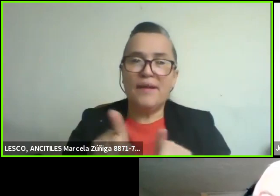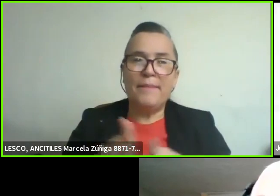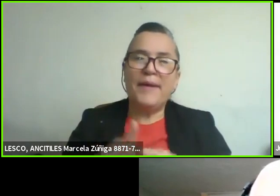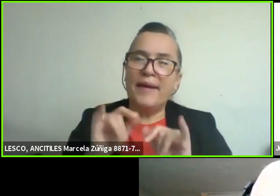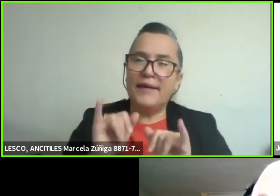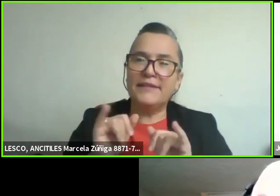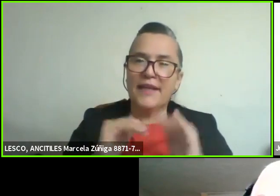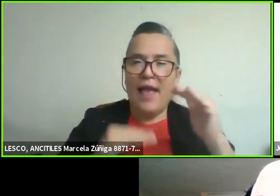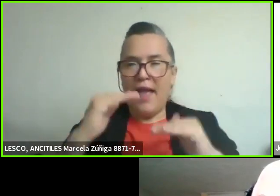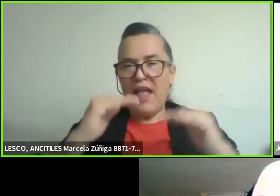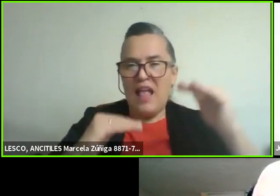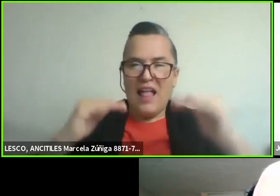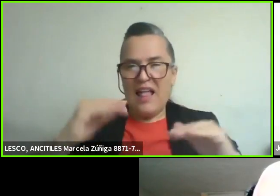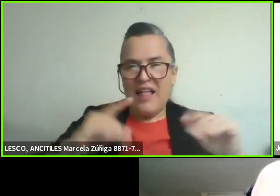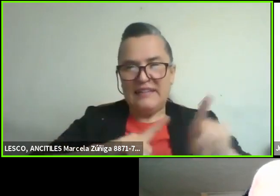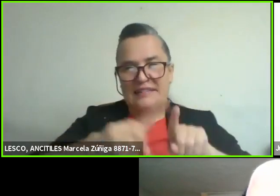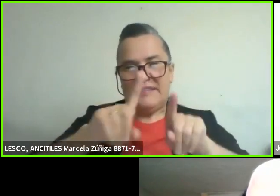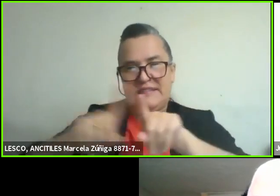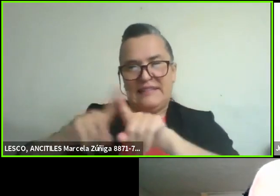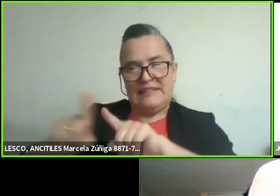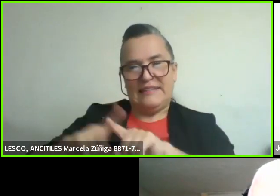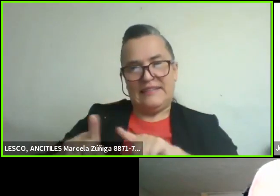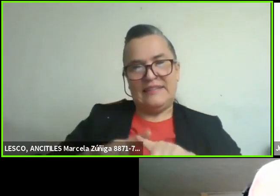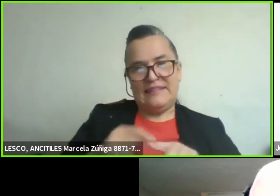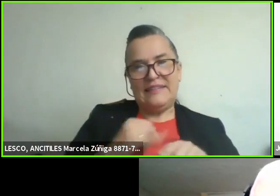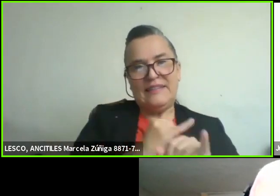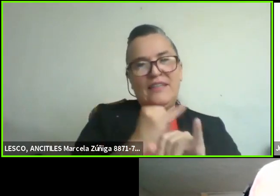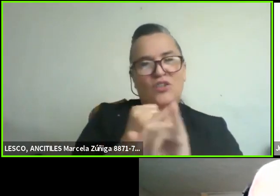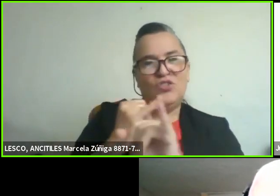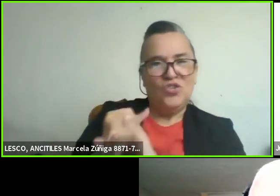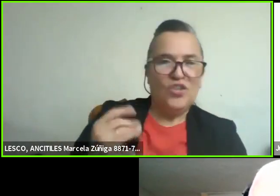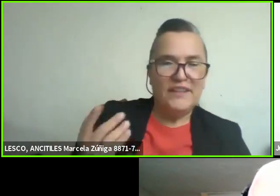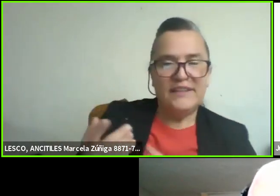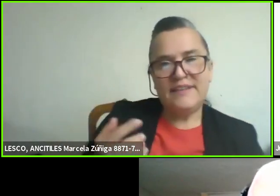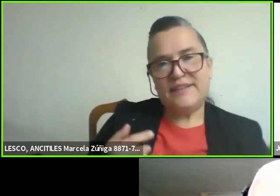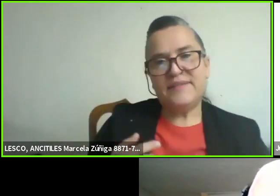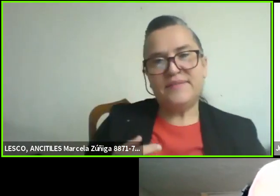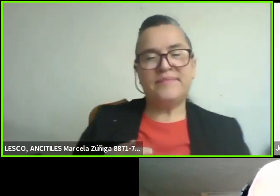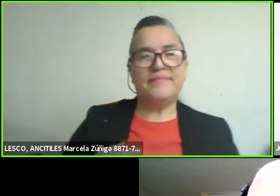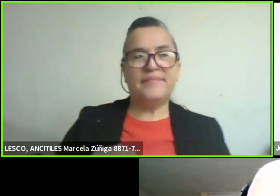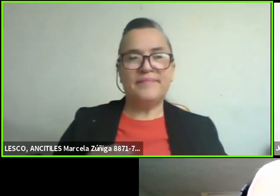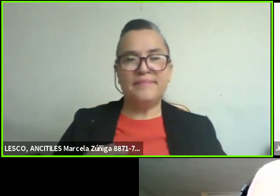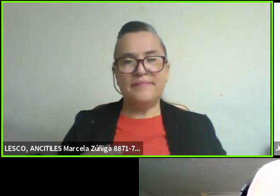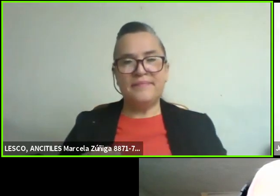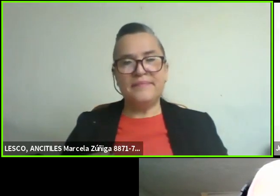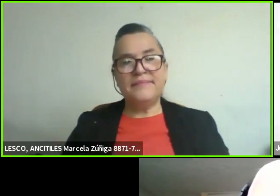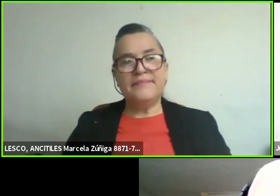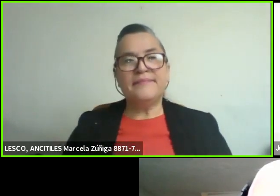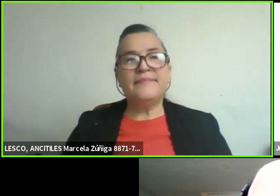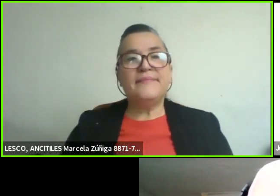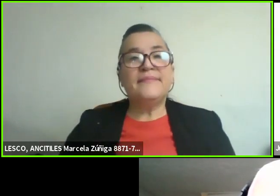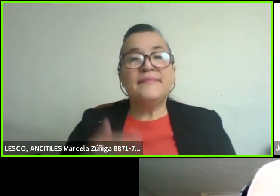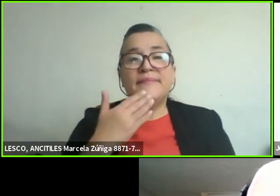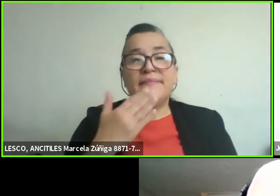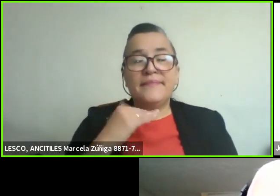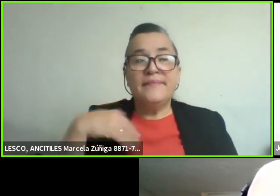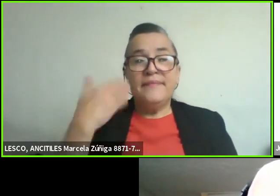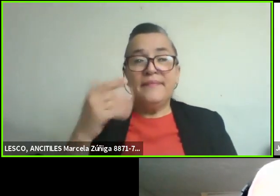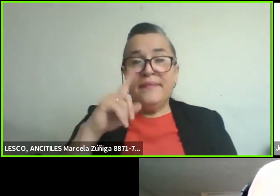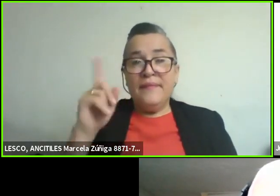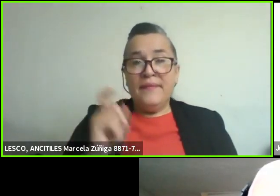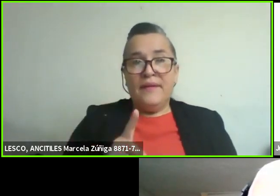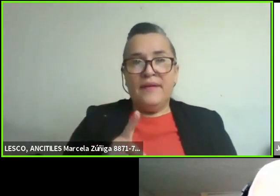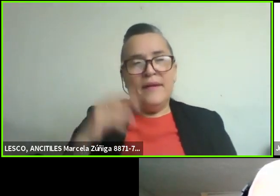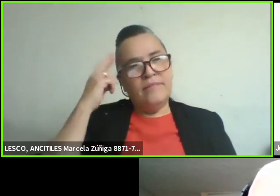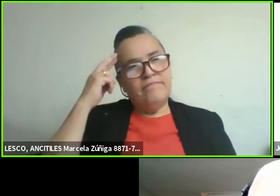heterogeneidad entre las diferentes instituciones de las que estamos hablando gracias doctor a la siguiente pregunta nos hace reaccionar